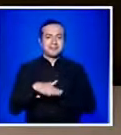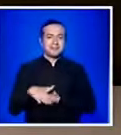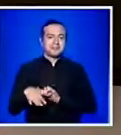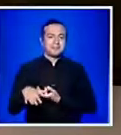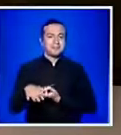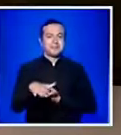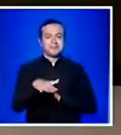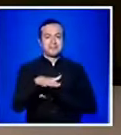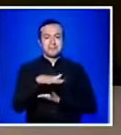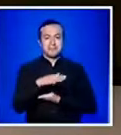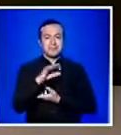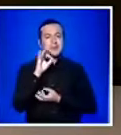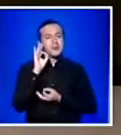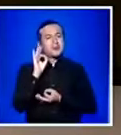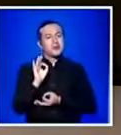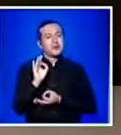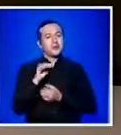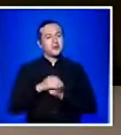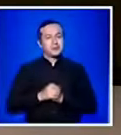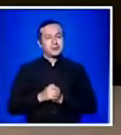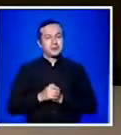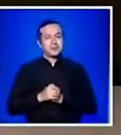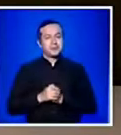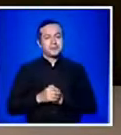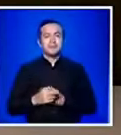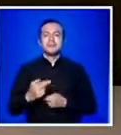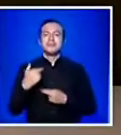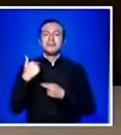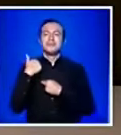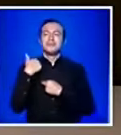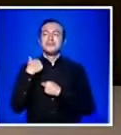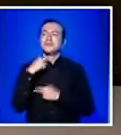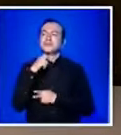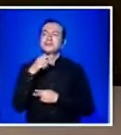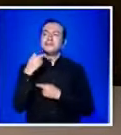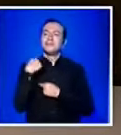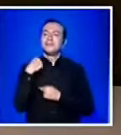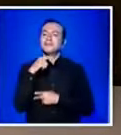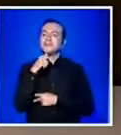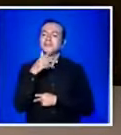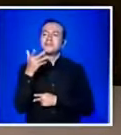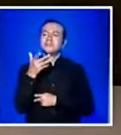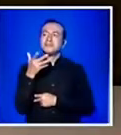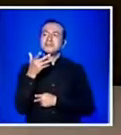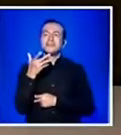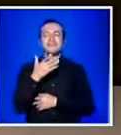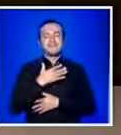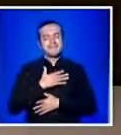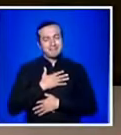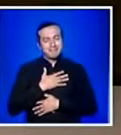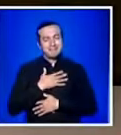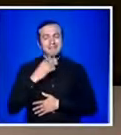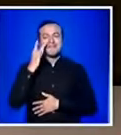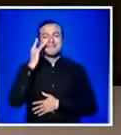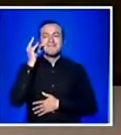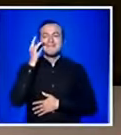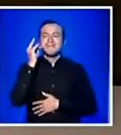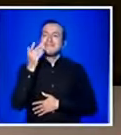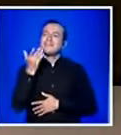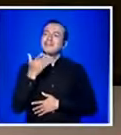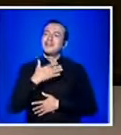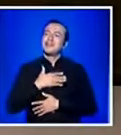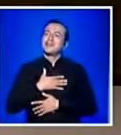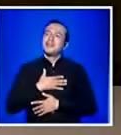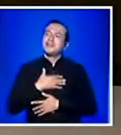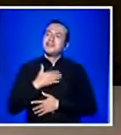Quito, afortunadamente. Y el encargado del día de hoy es nada más y nada menos que nuestro querido gatito. ¿Por dónde anda, mi querido